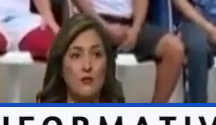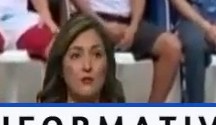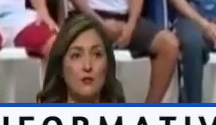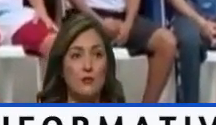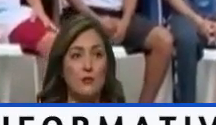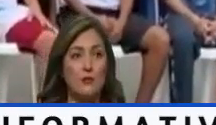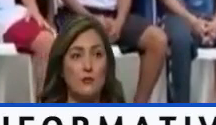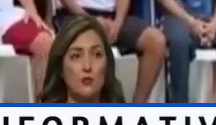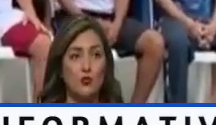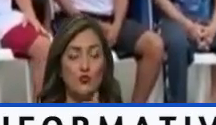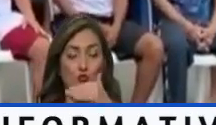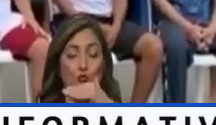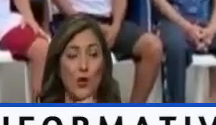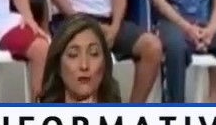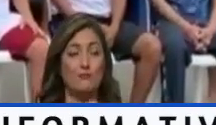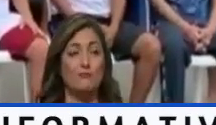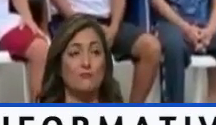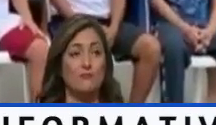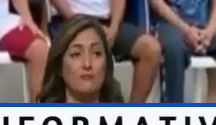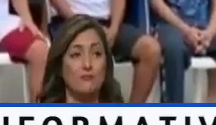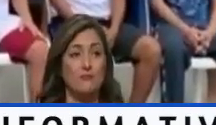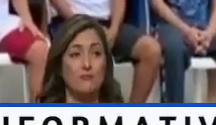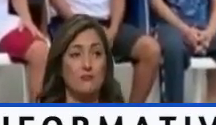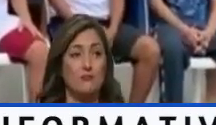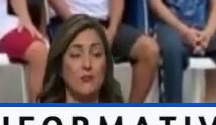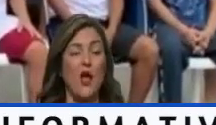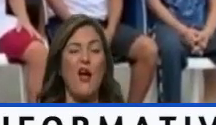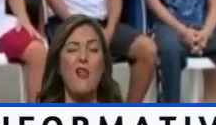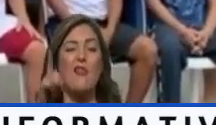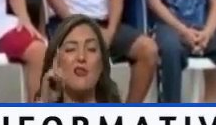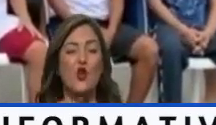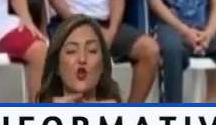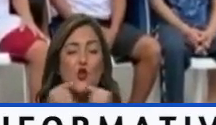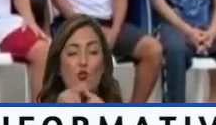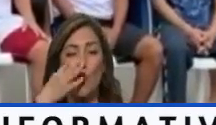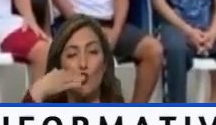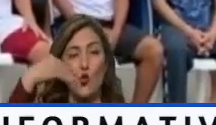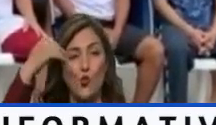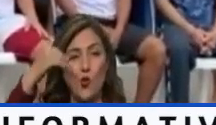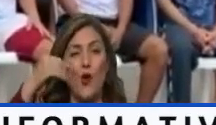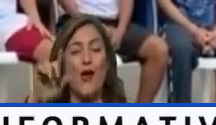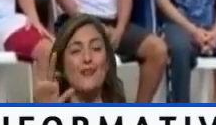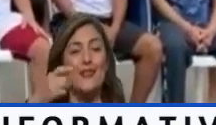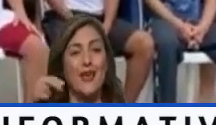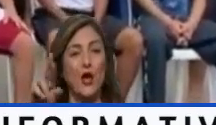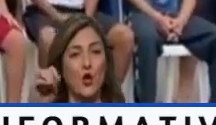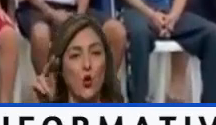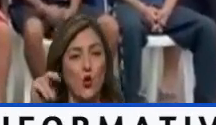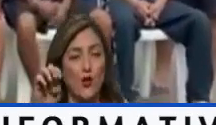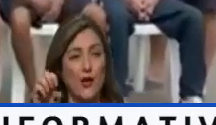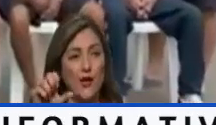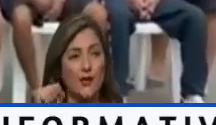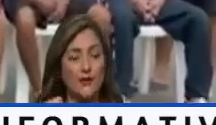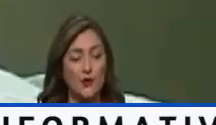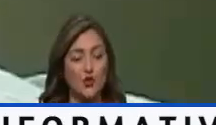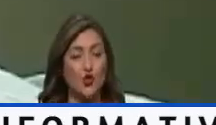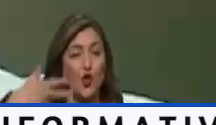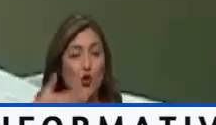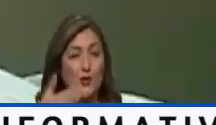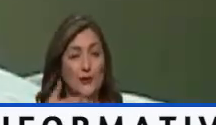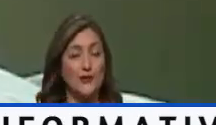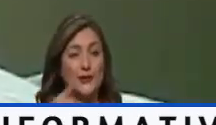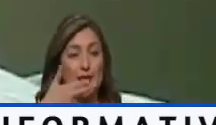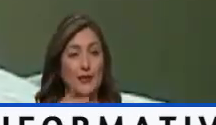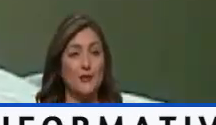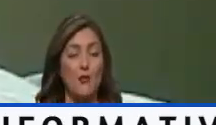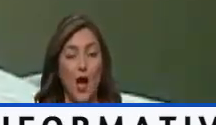por la paz. Atentamente, los Lobos, Tiguerones, John the Killer, Latin King y Vatos Locos. Porque adentro